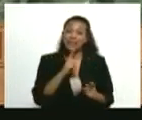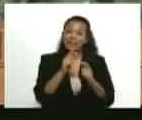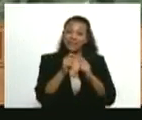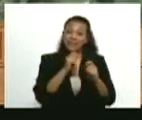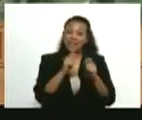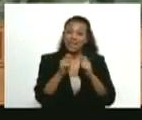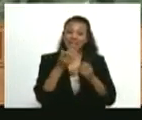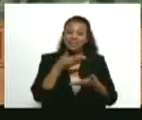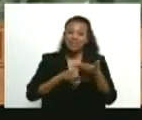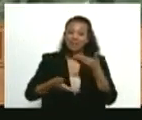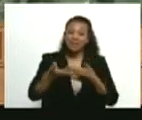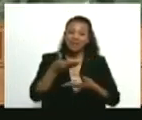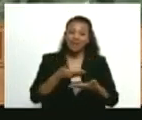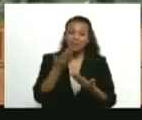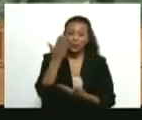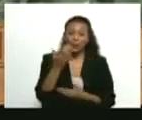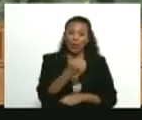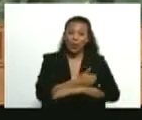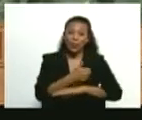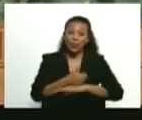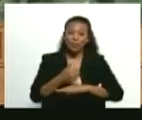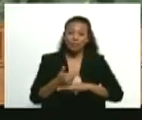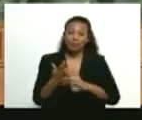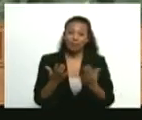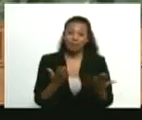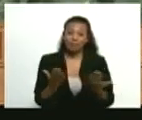entrevista, intercambio con